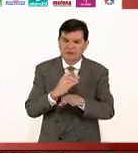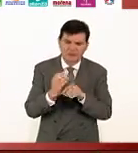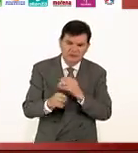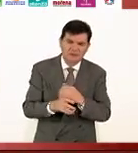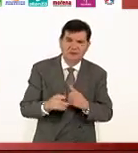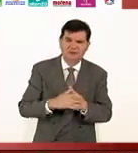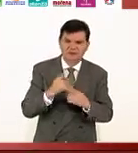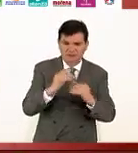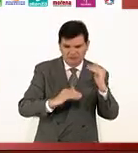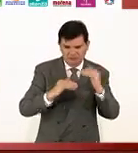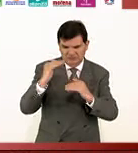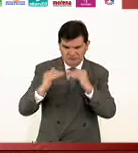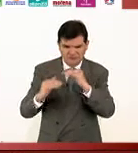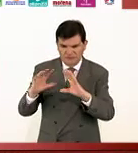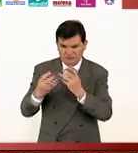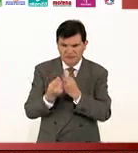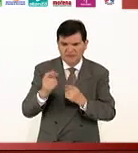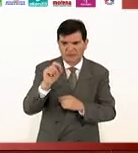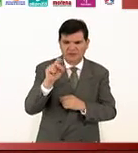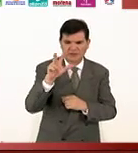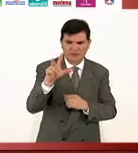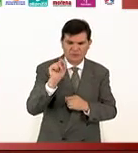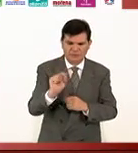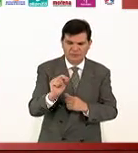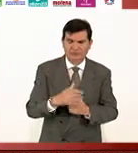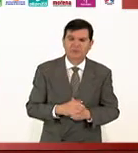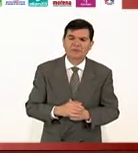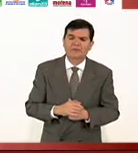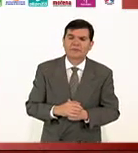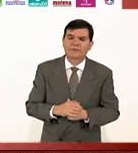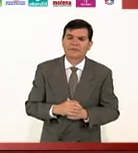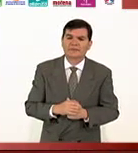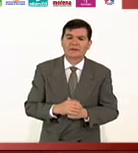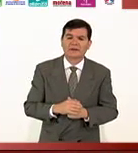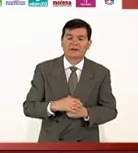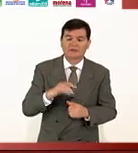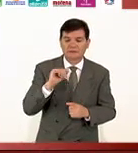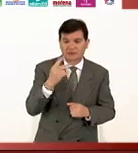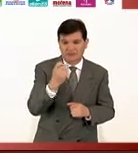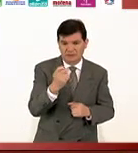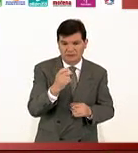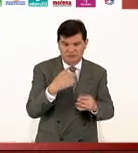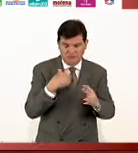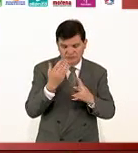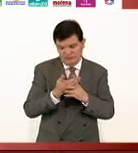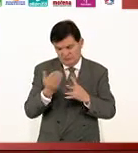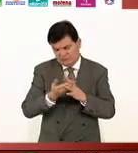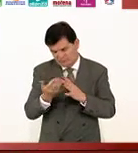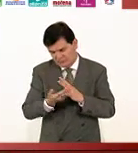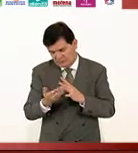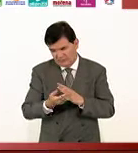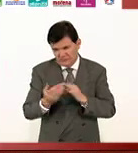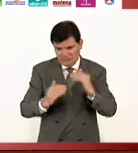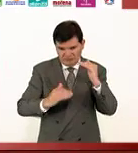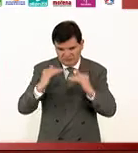en este gráfico estarían sumando cerca de 28 puntos. Entonces, si esos los repartiéramos de